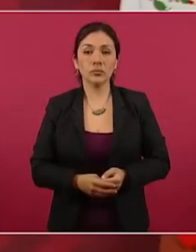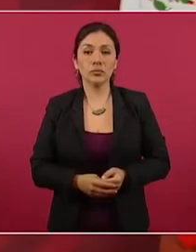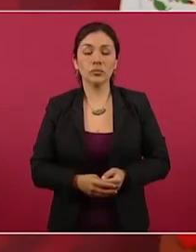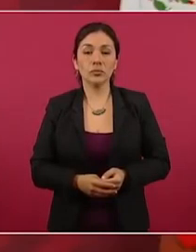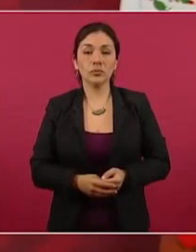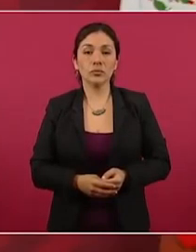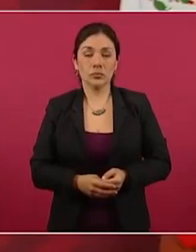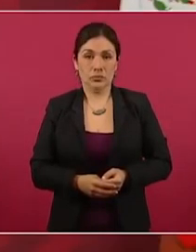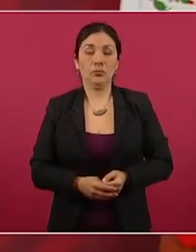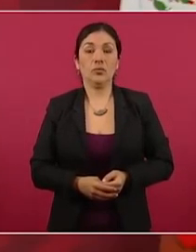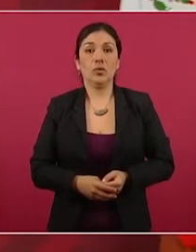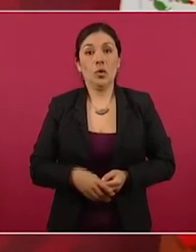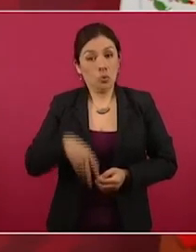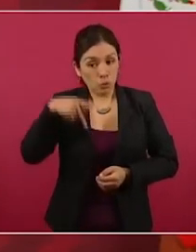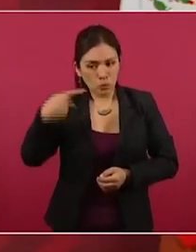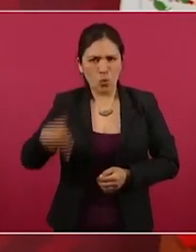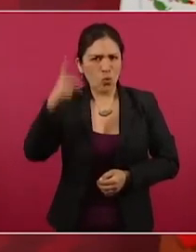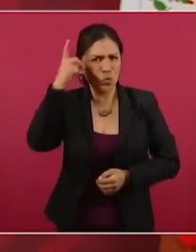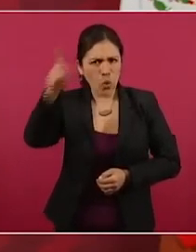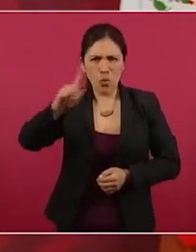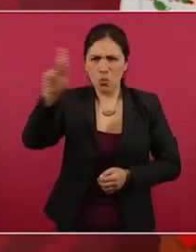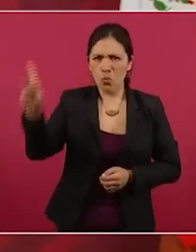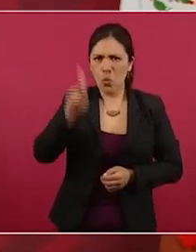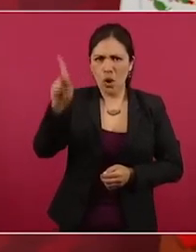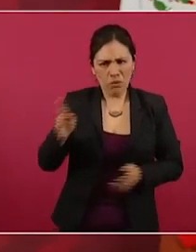lo del pueblo al pueblo.